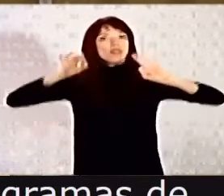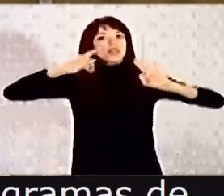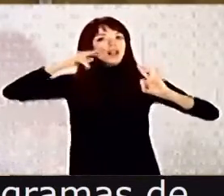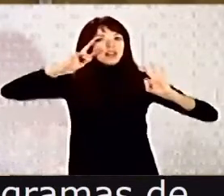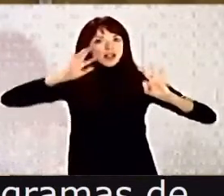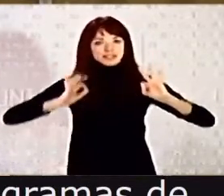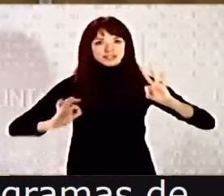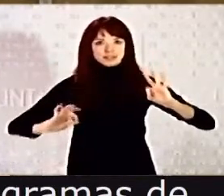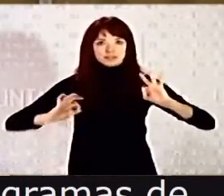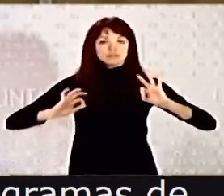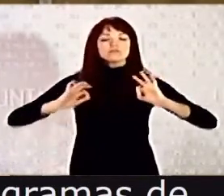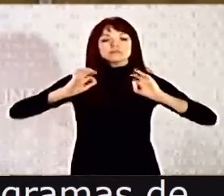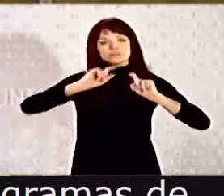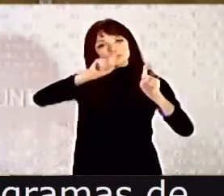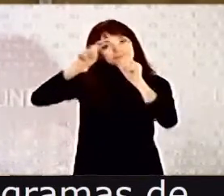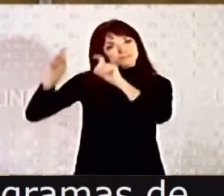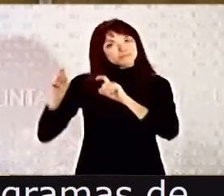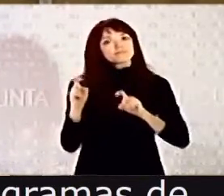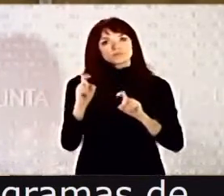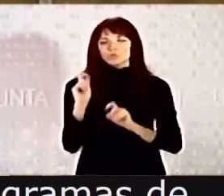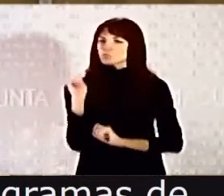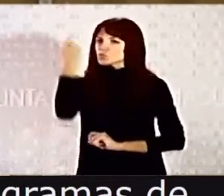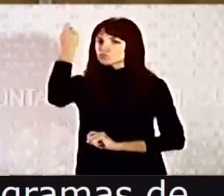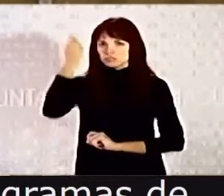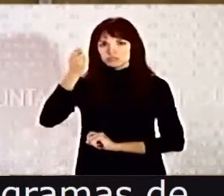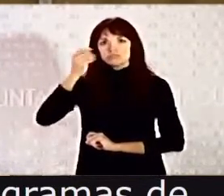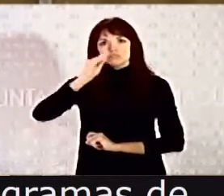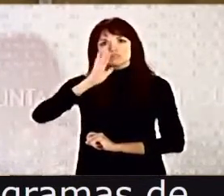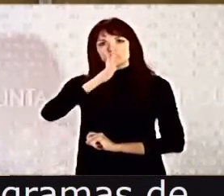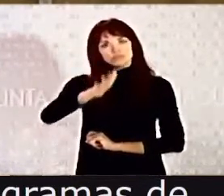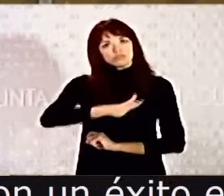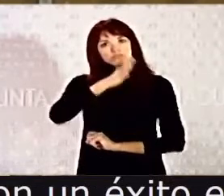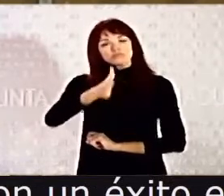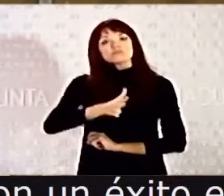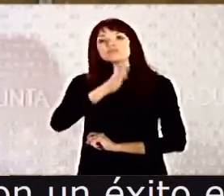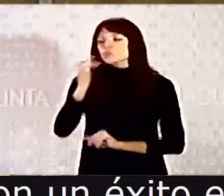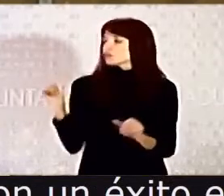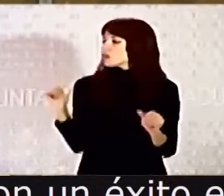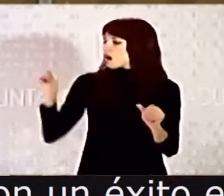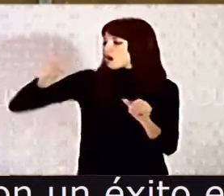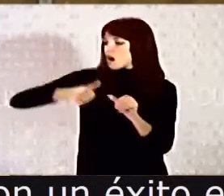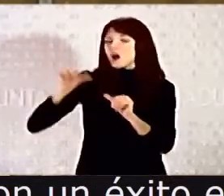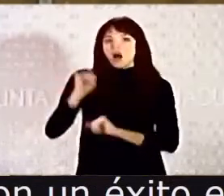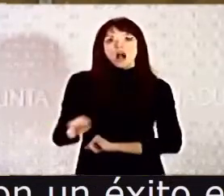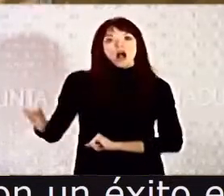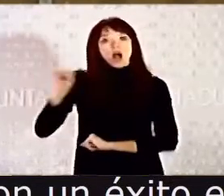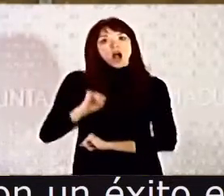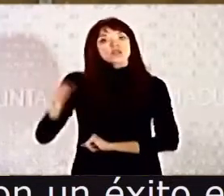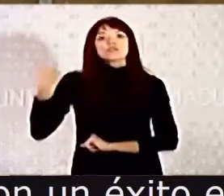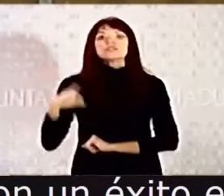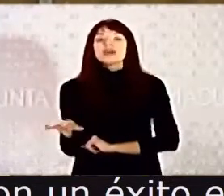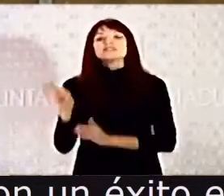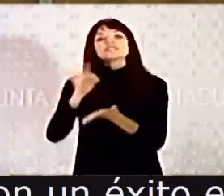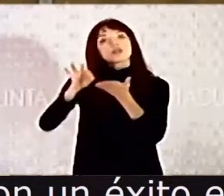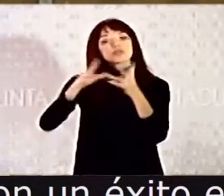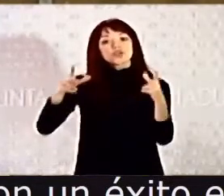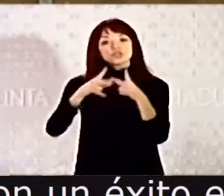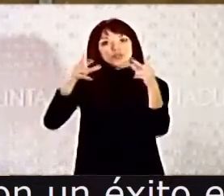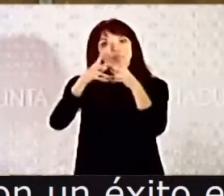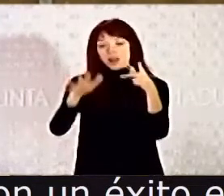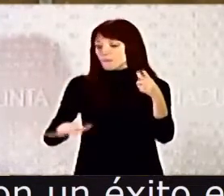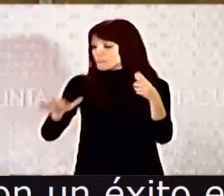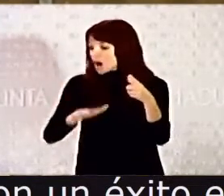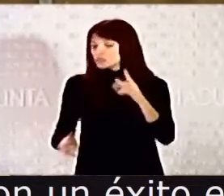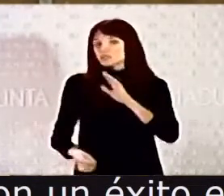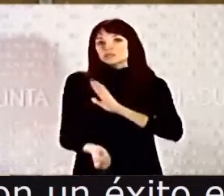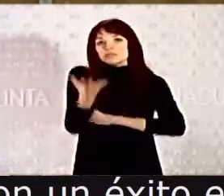en el territorio, que tienen un éxito en su aplicación a lo largo de estos años y que permiten, a través de los servicios sociales de base, estos